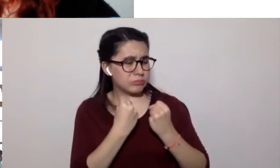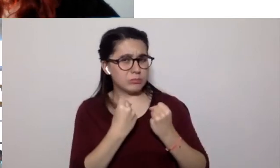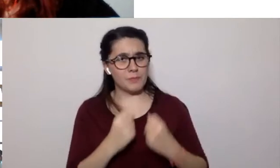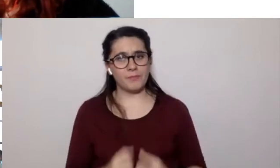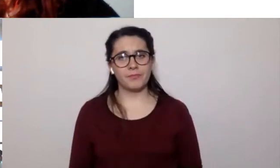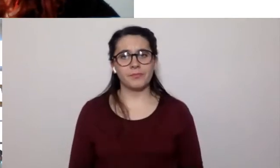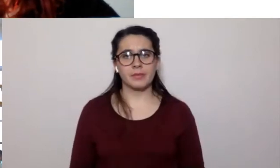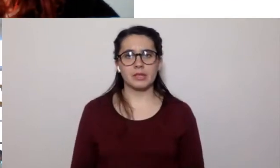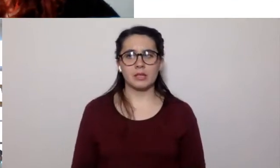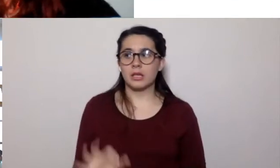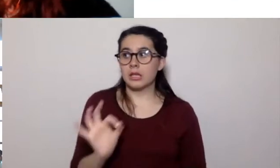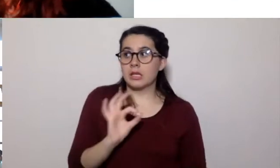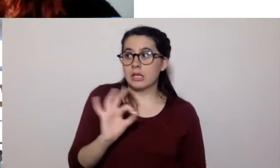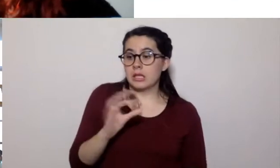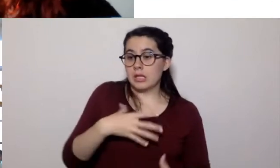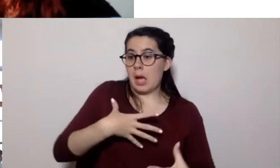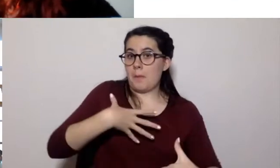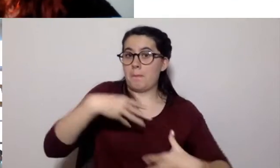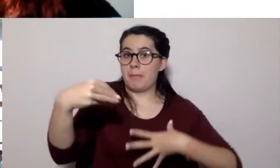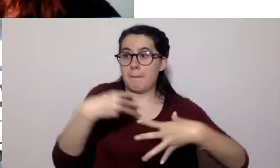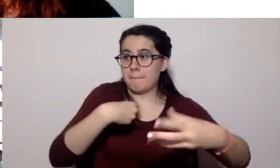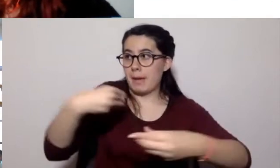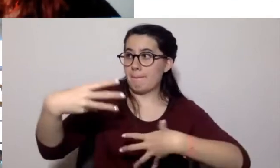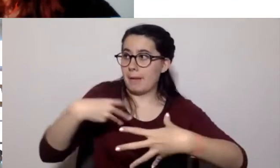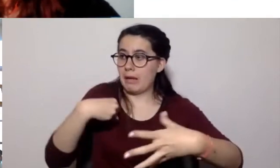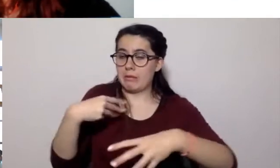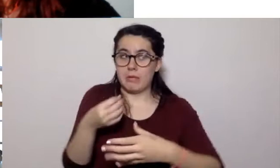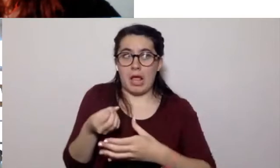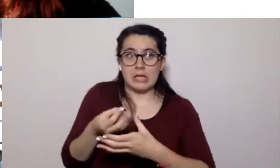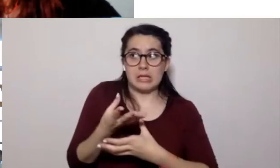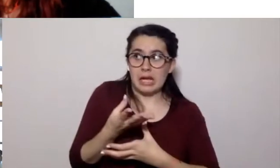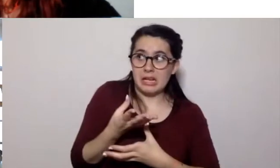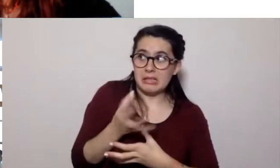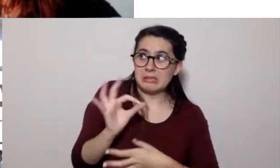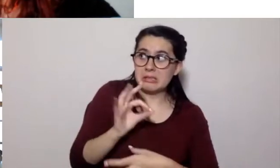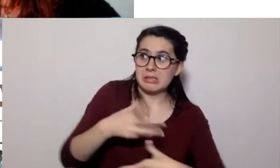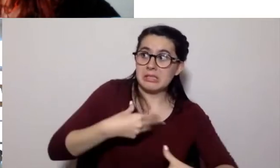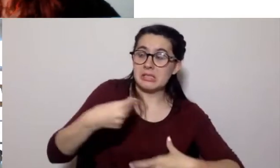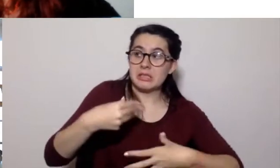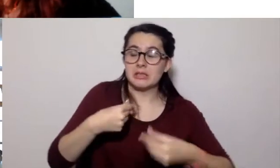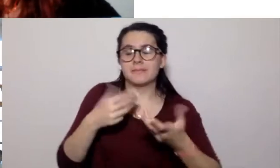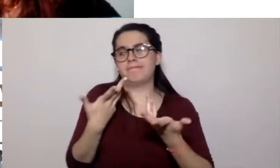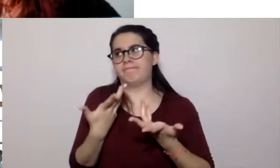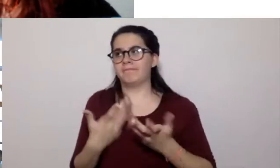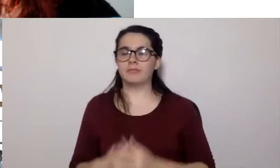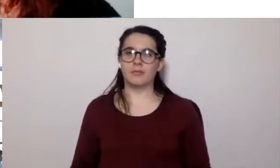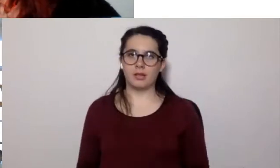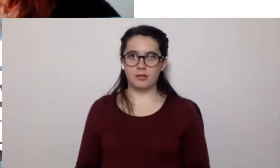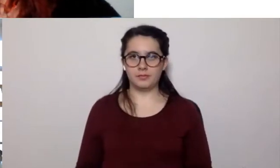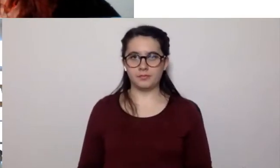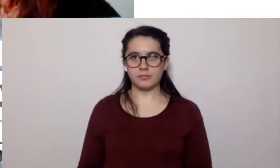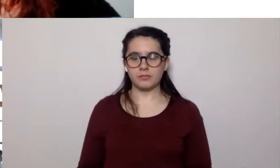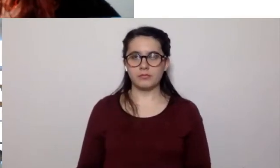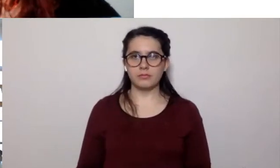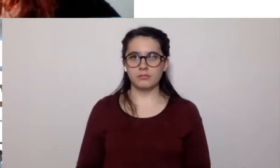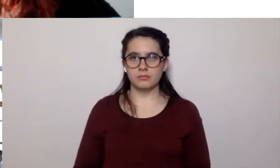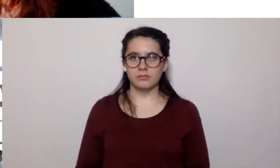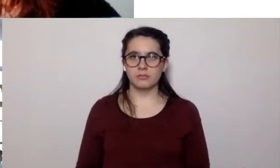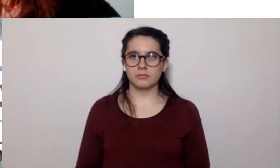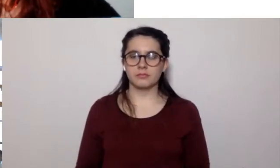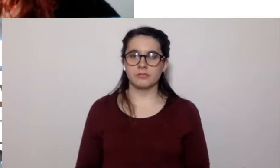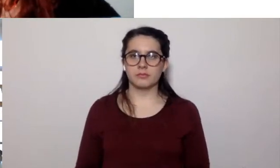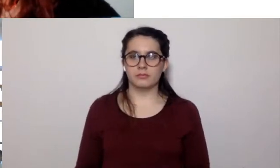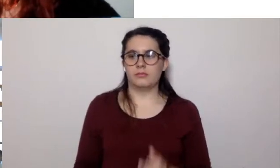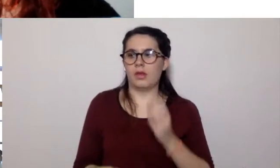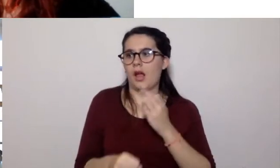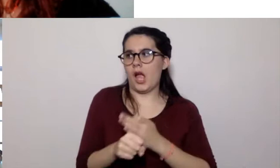de contagiarte ahora, en esta época, como bien dices, no es nada más para esta ocasión, ¿no? En este momento en lo que